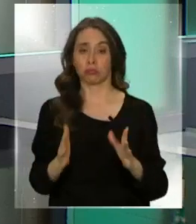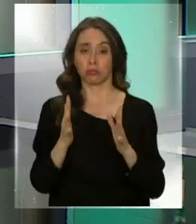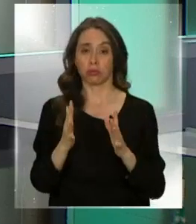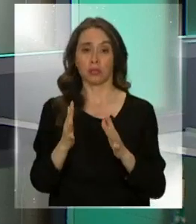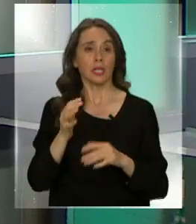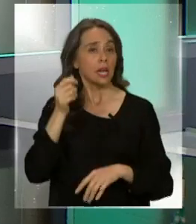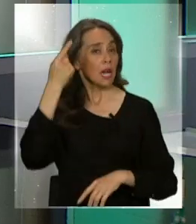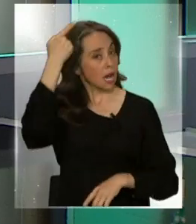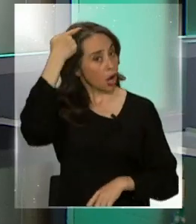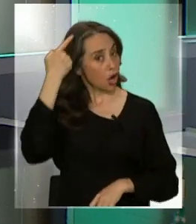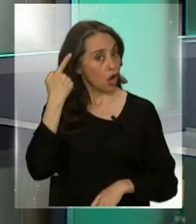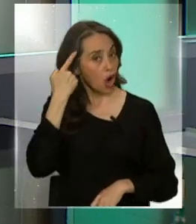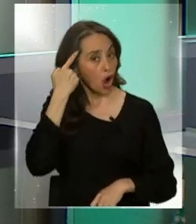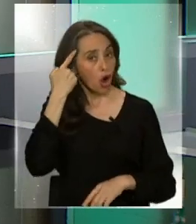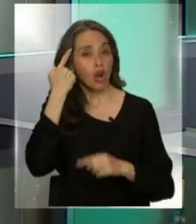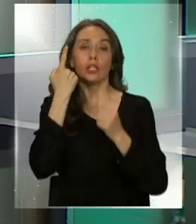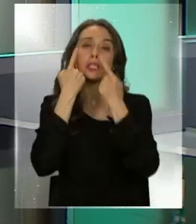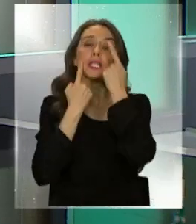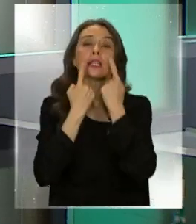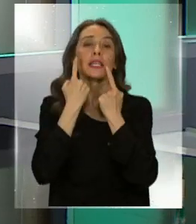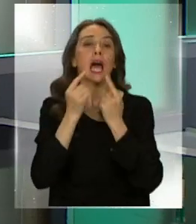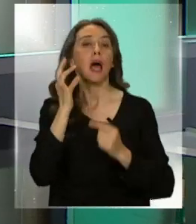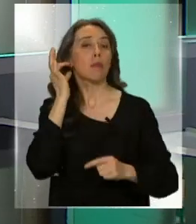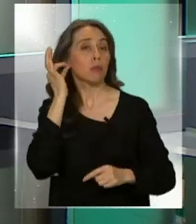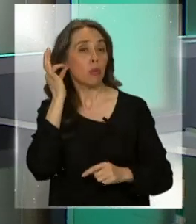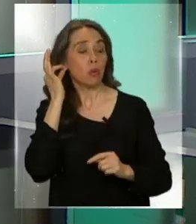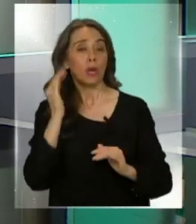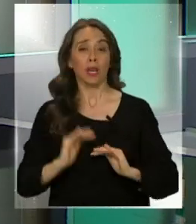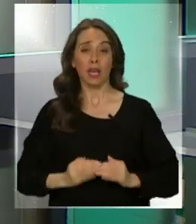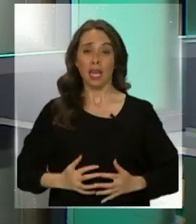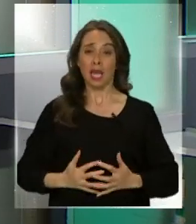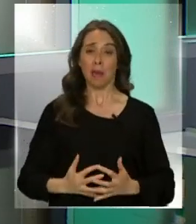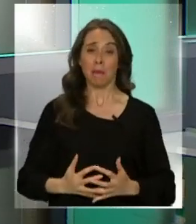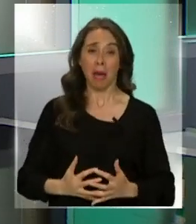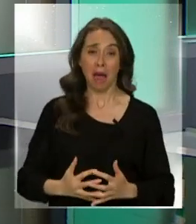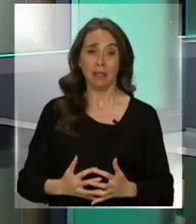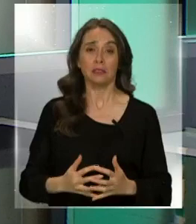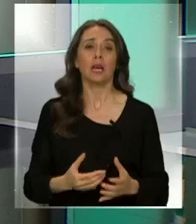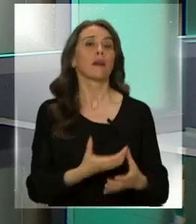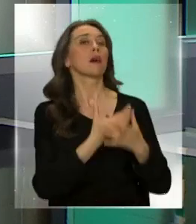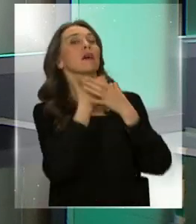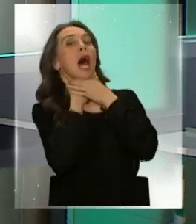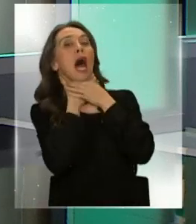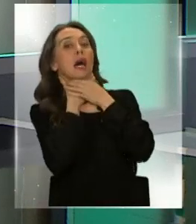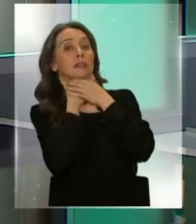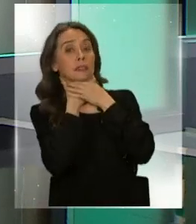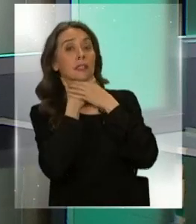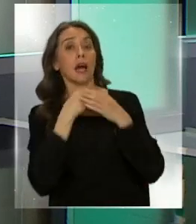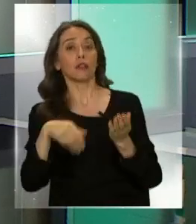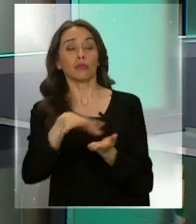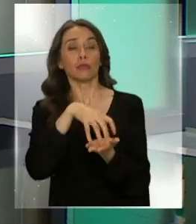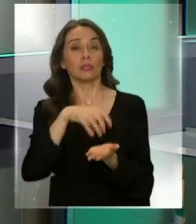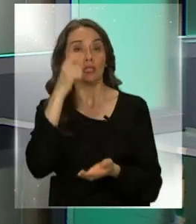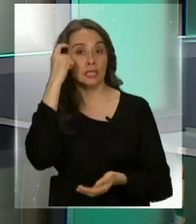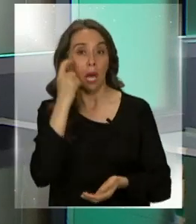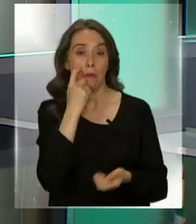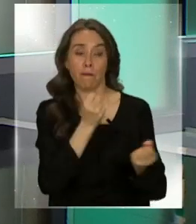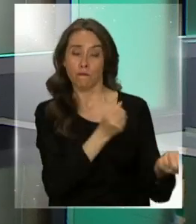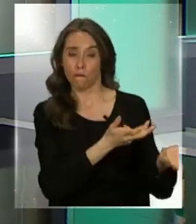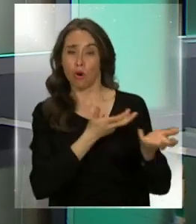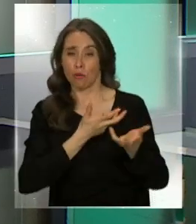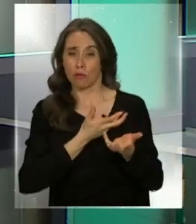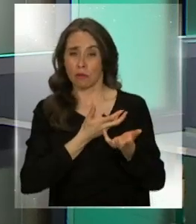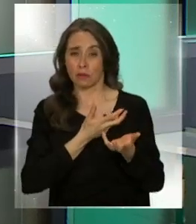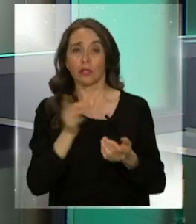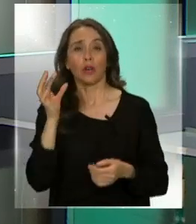corte en su cabeza y heridas en la cadera terminó a una mujer embarazada que fue víctima de un violento asalto en la comuna de san bernardo sin